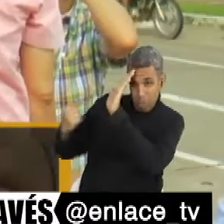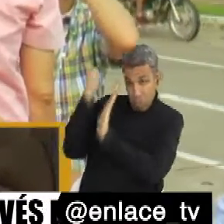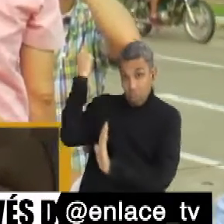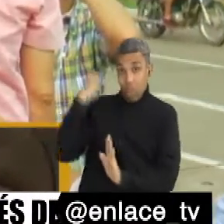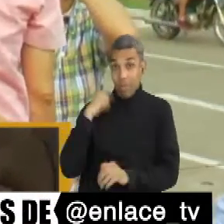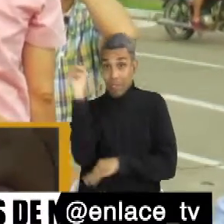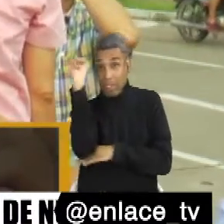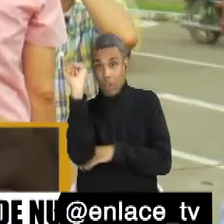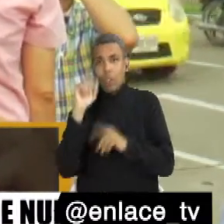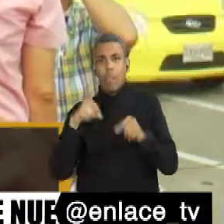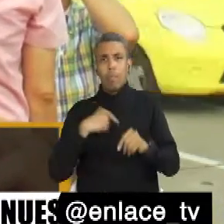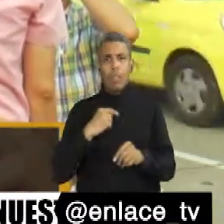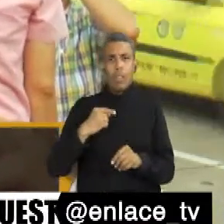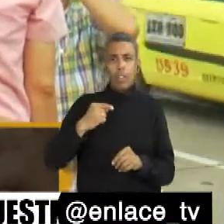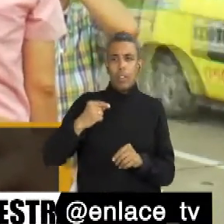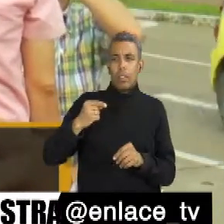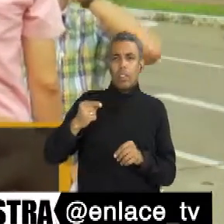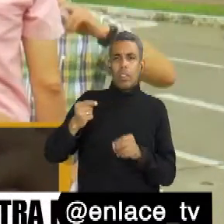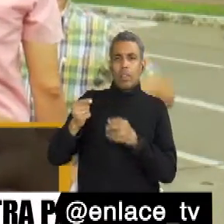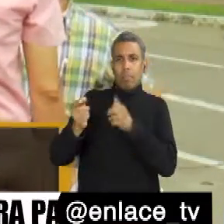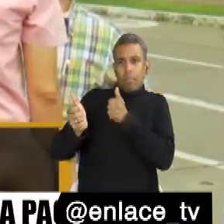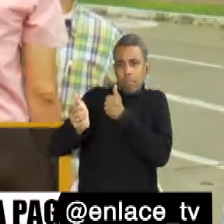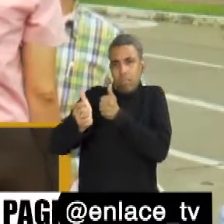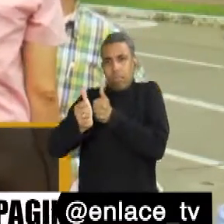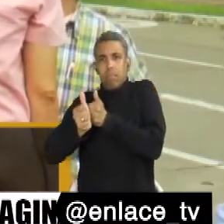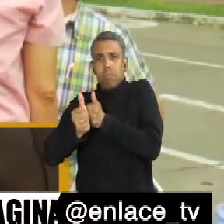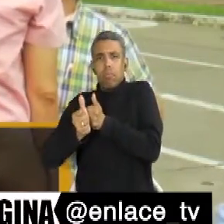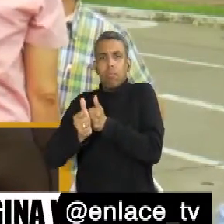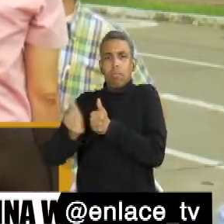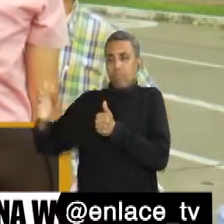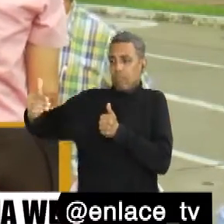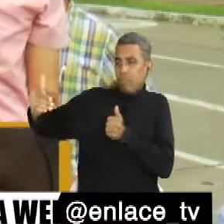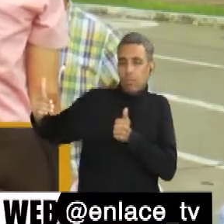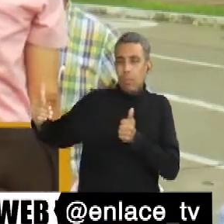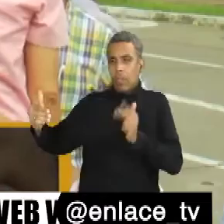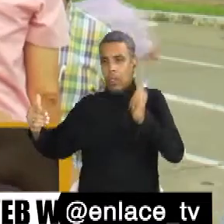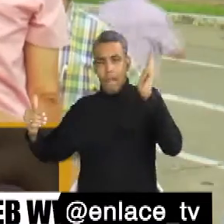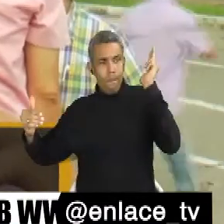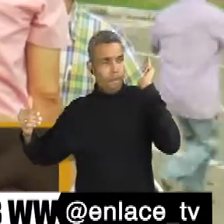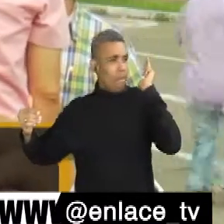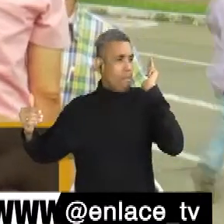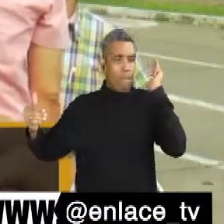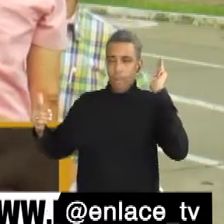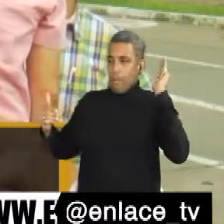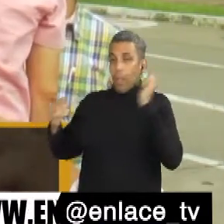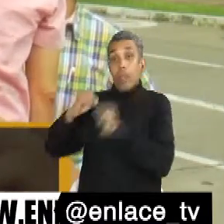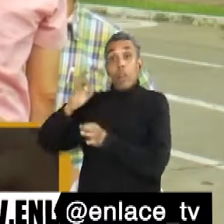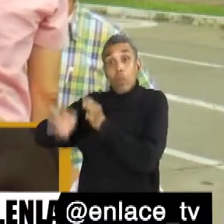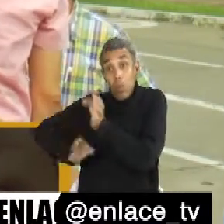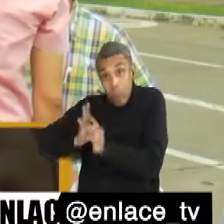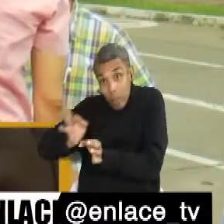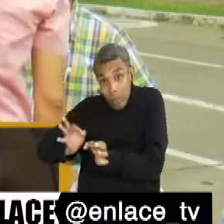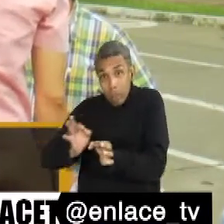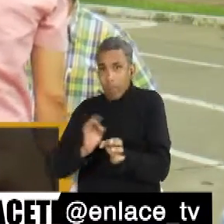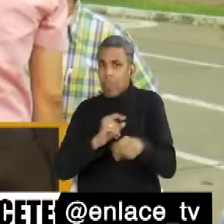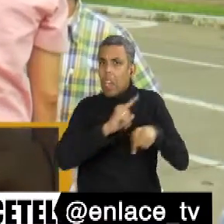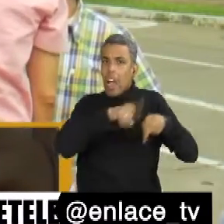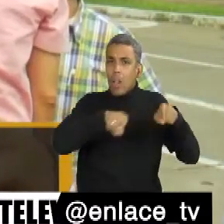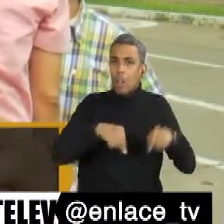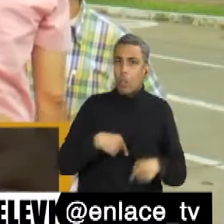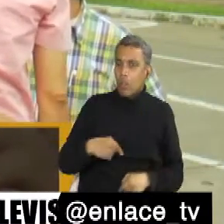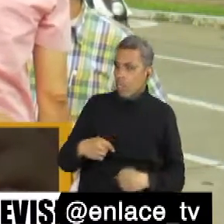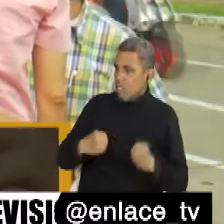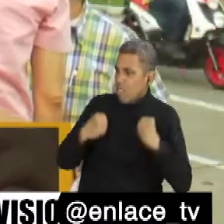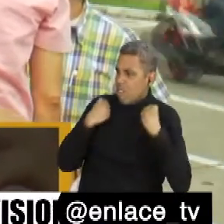con David, porque todos sabemos que hay gente que no está de acuerdo con que David salga, hay